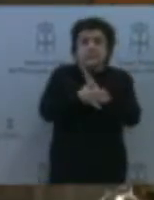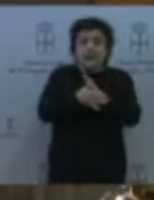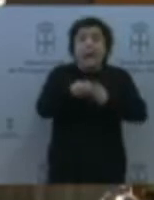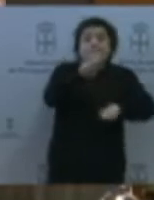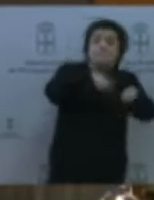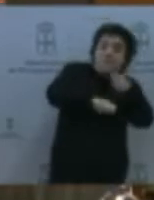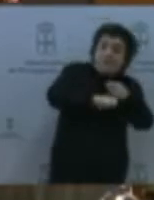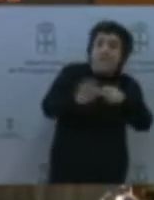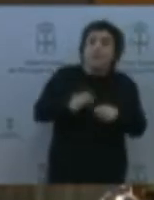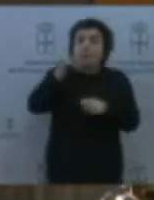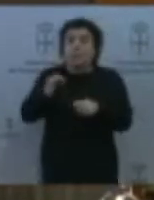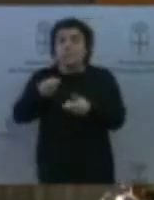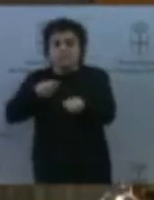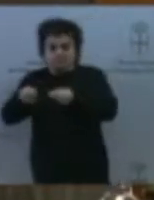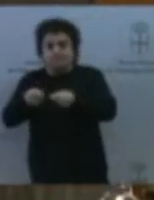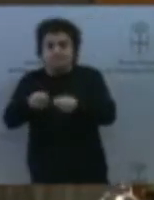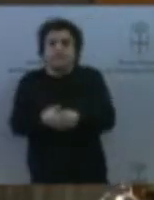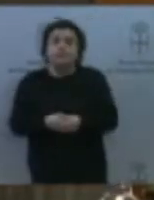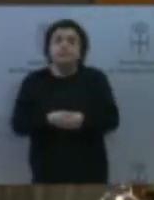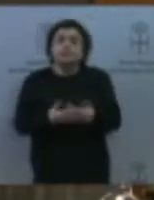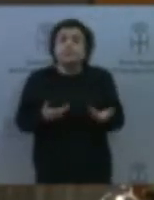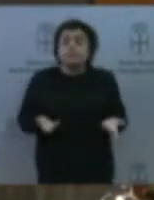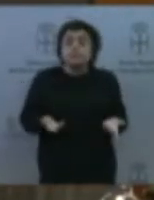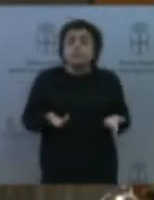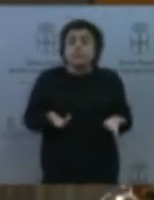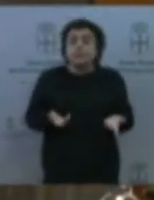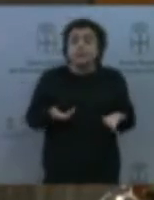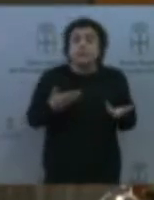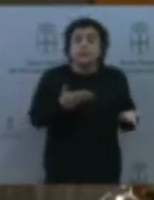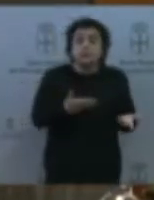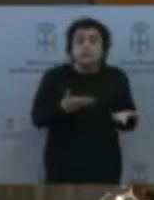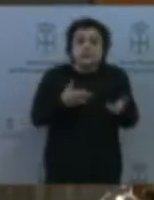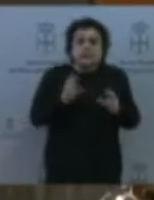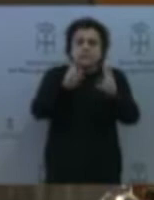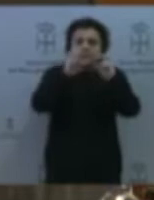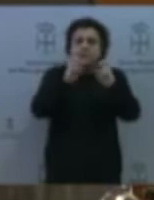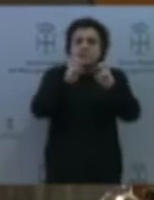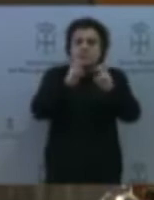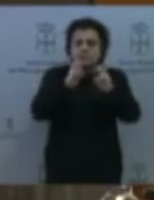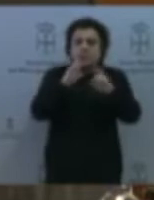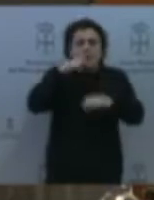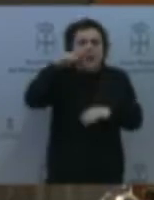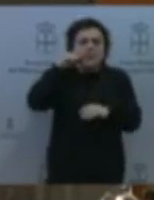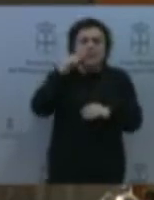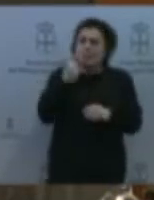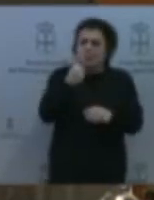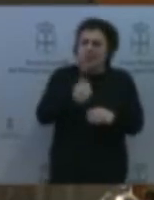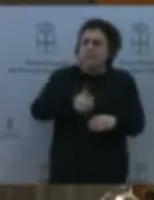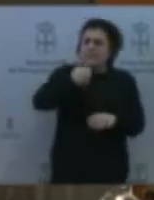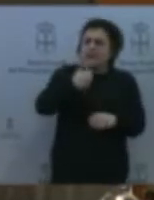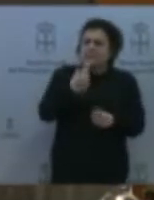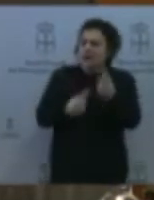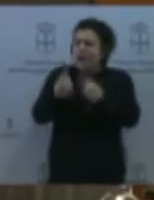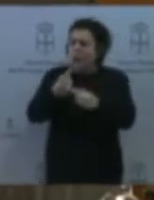en esta cuestión, evidentemente tiene más poder que muchos gobiernos, pero la pregunta que nos queremos hacer es si el gobierno asturiano va a ejercer todos